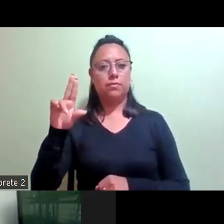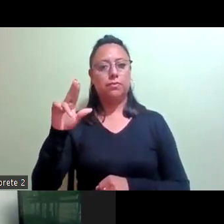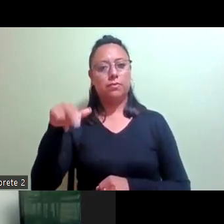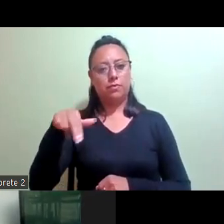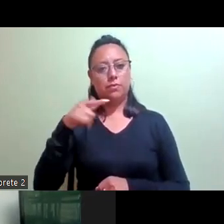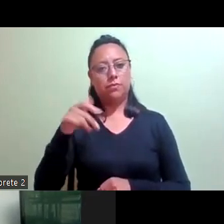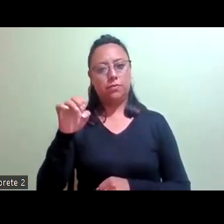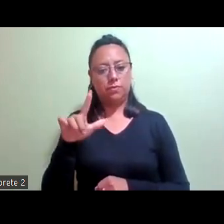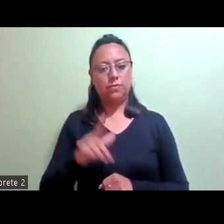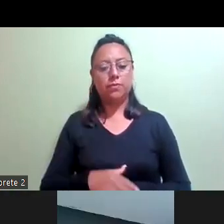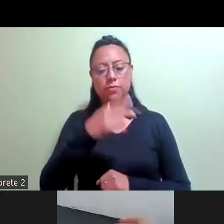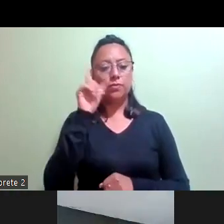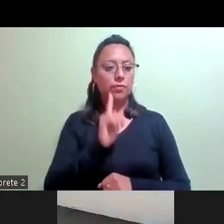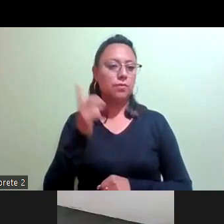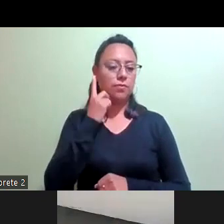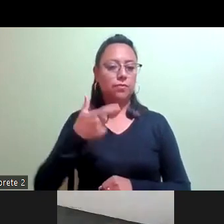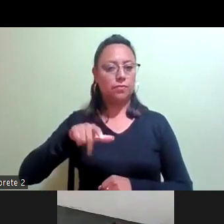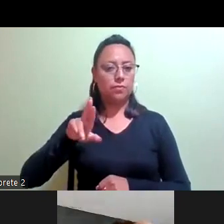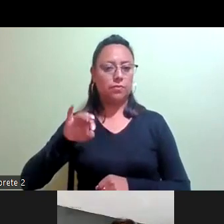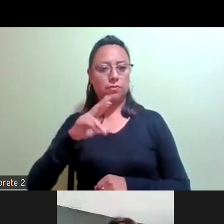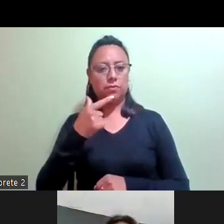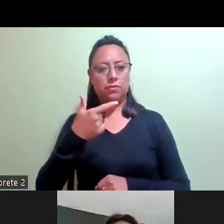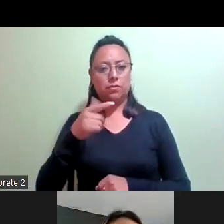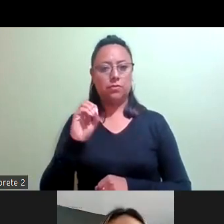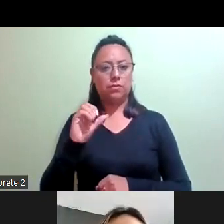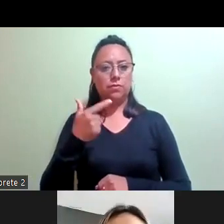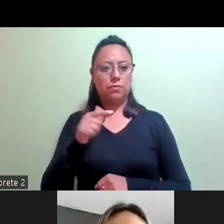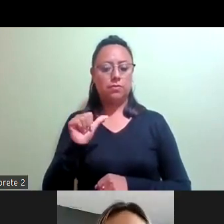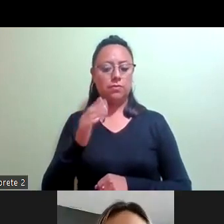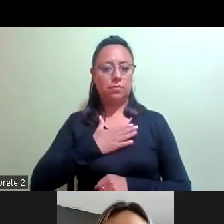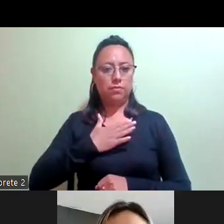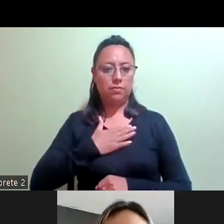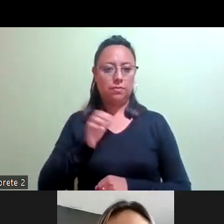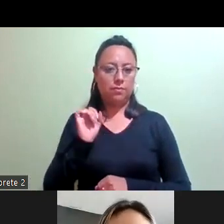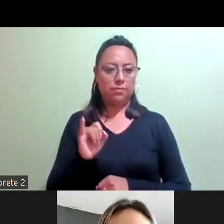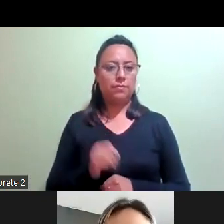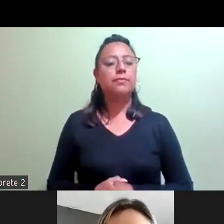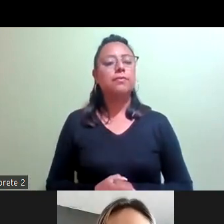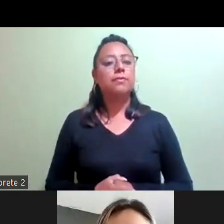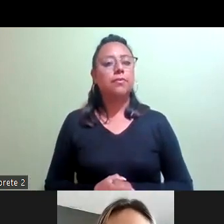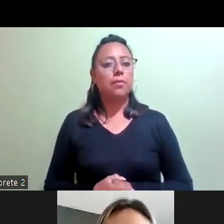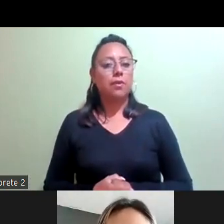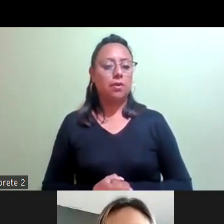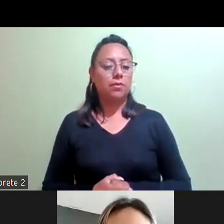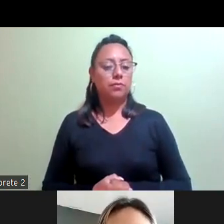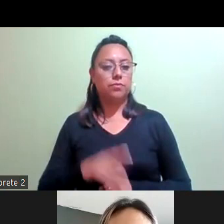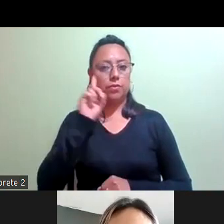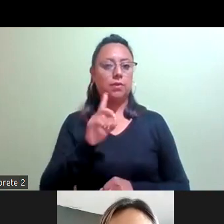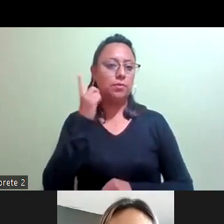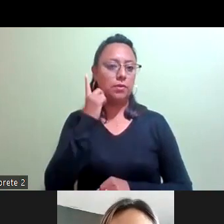Diputada Gabriela Quiroganguiano, la de la presente. Diputada Alicia Medina Hernández.